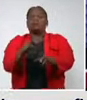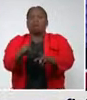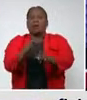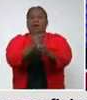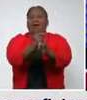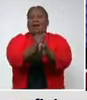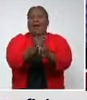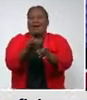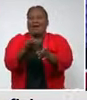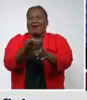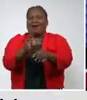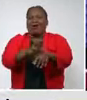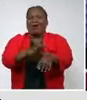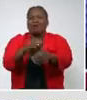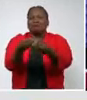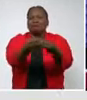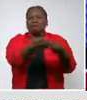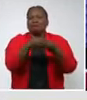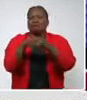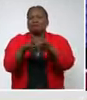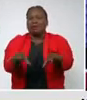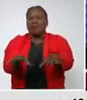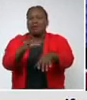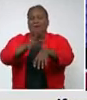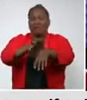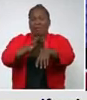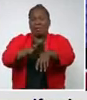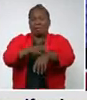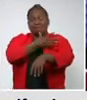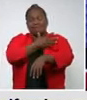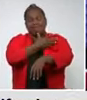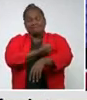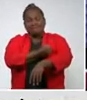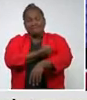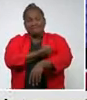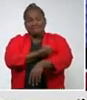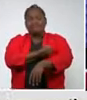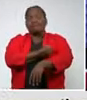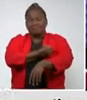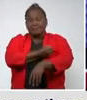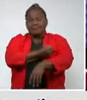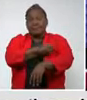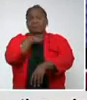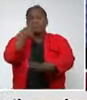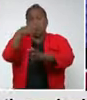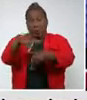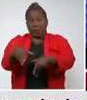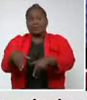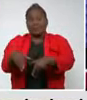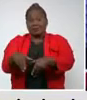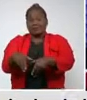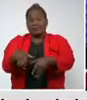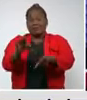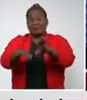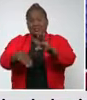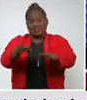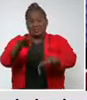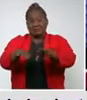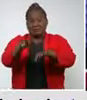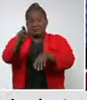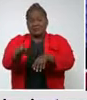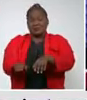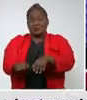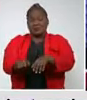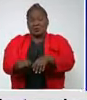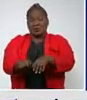que lamentablemente en algunas ocasiones termina con el fallecimiento de las personas en estos